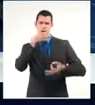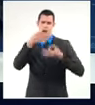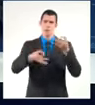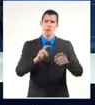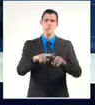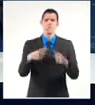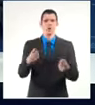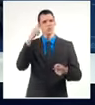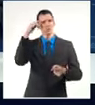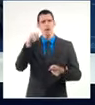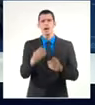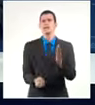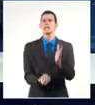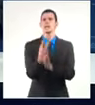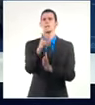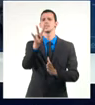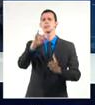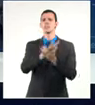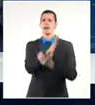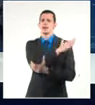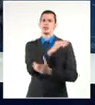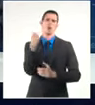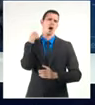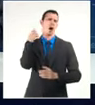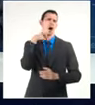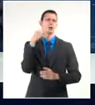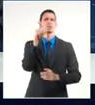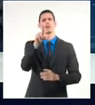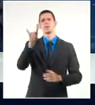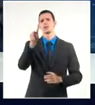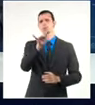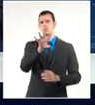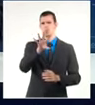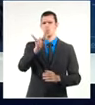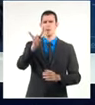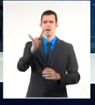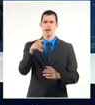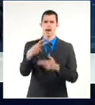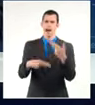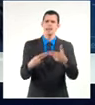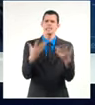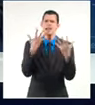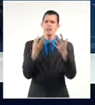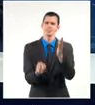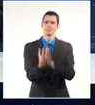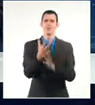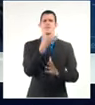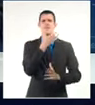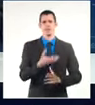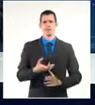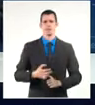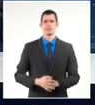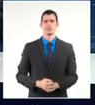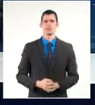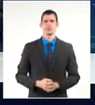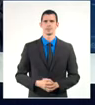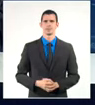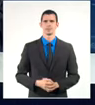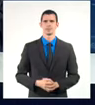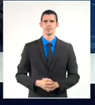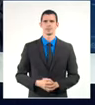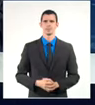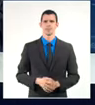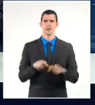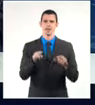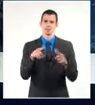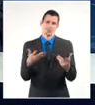Estado, creados el 26 de marzo de 1959 por nuestro comandante en jefe, Fidel Castro Ruz. La cita estuvo presidida